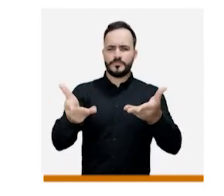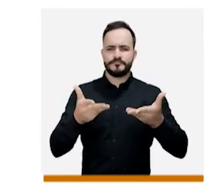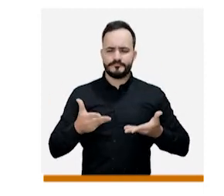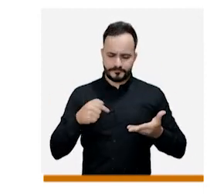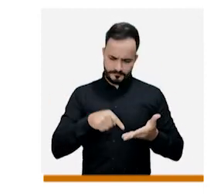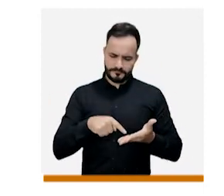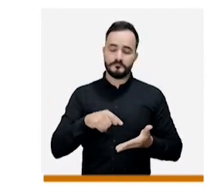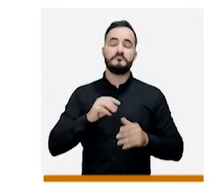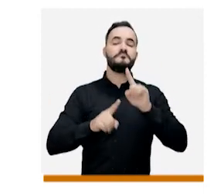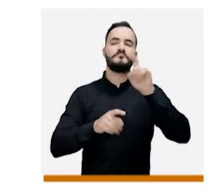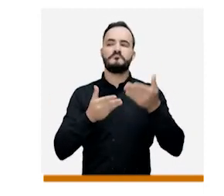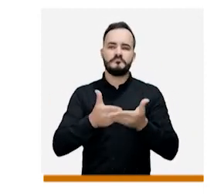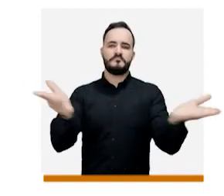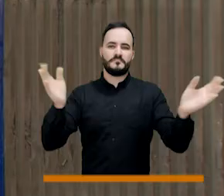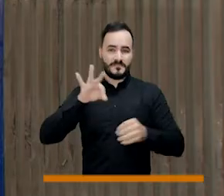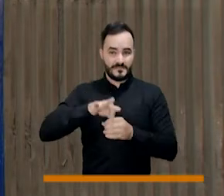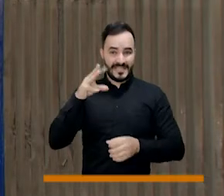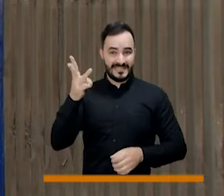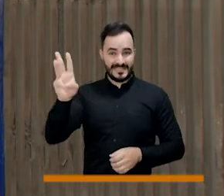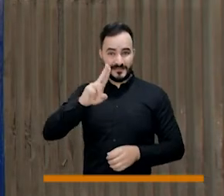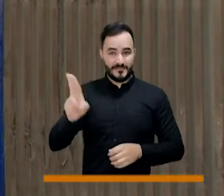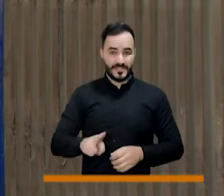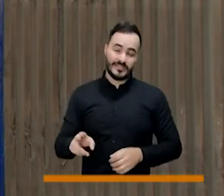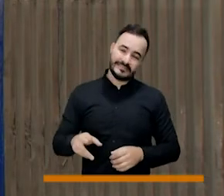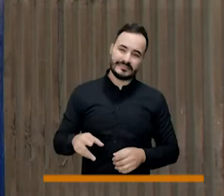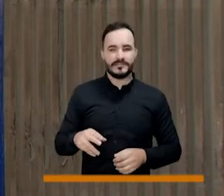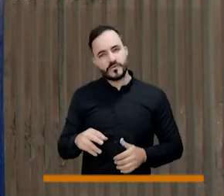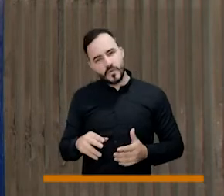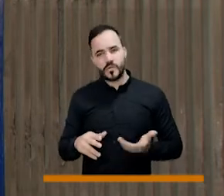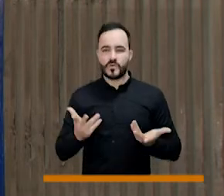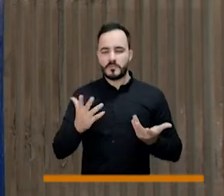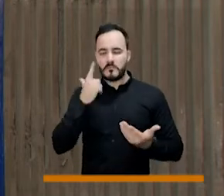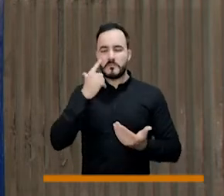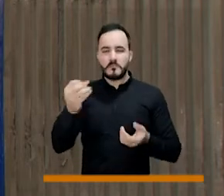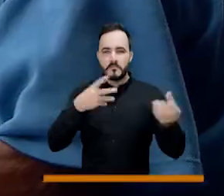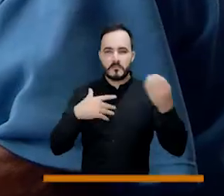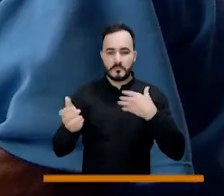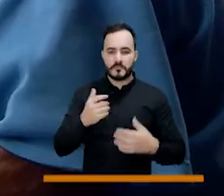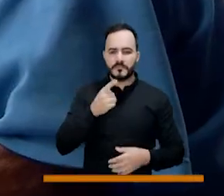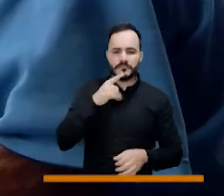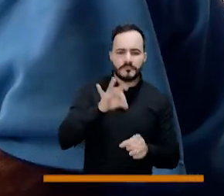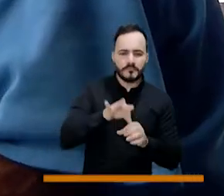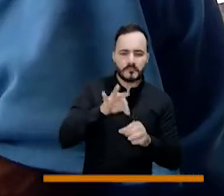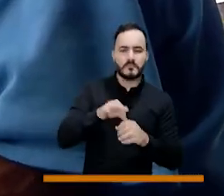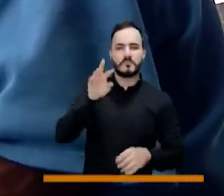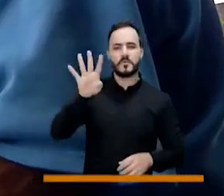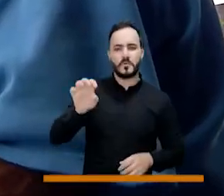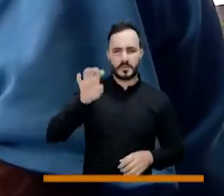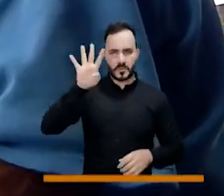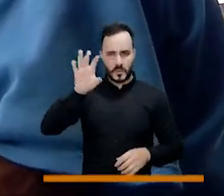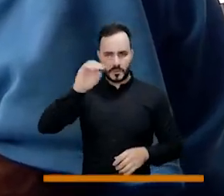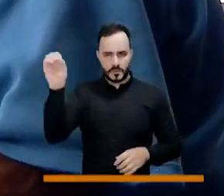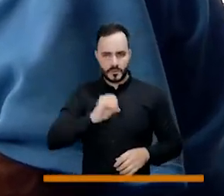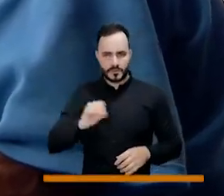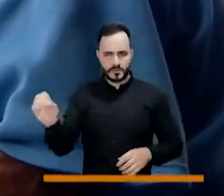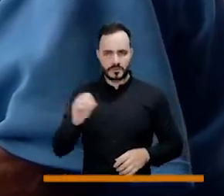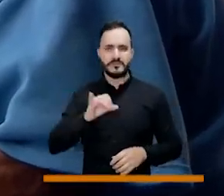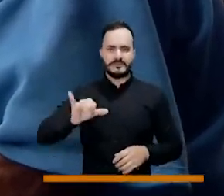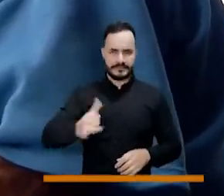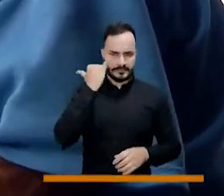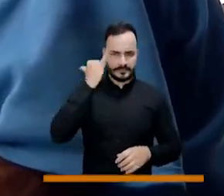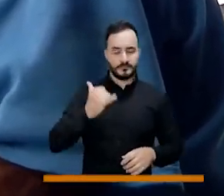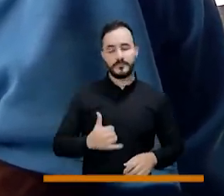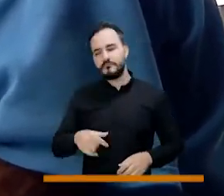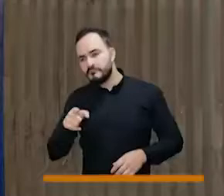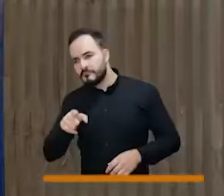304-538-4331. La pregunta del día de hoy: ¿votará en las próximas elecciones del 13 de marzo? Sí votaré, 94% nos